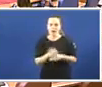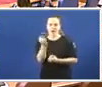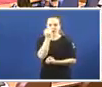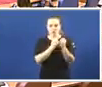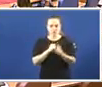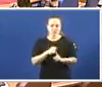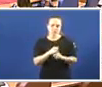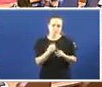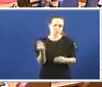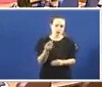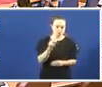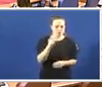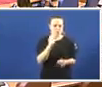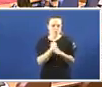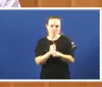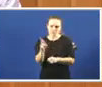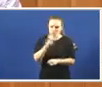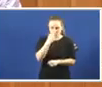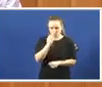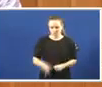e recuperar o emprego.